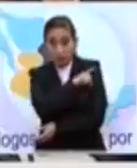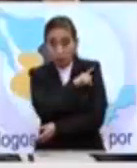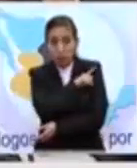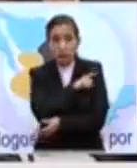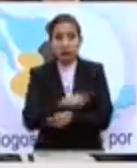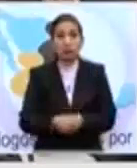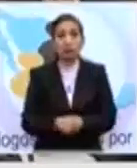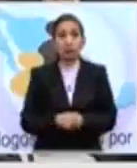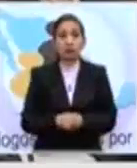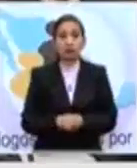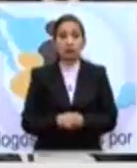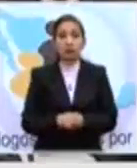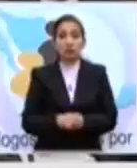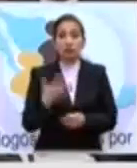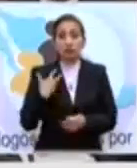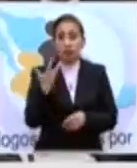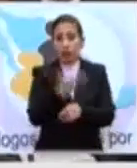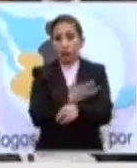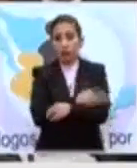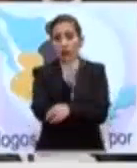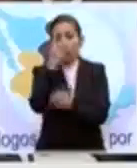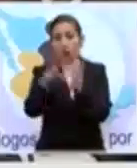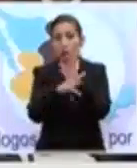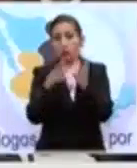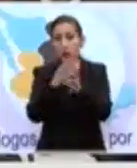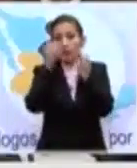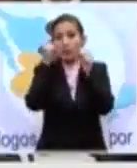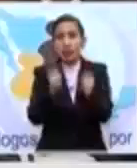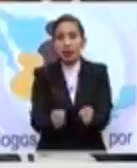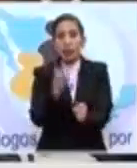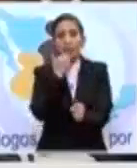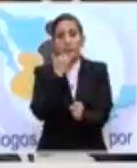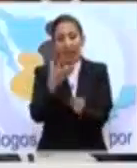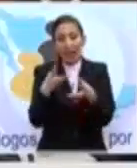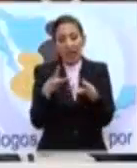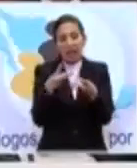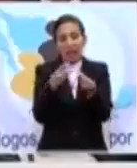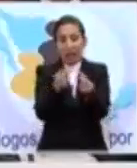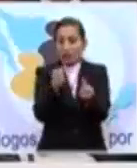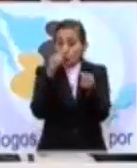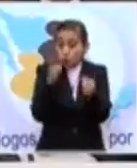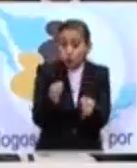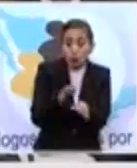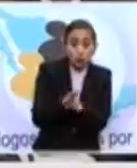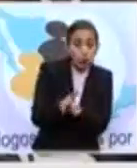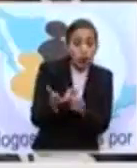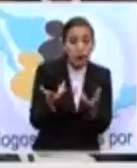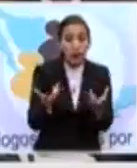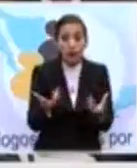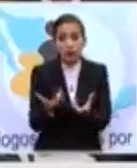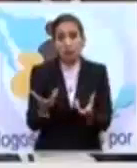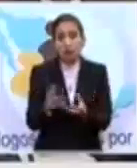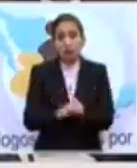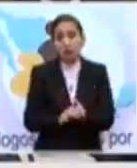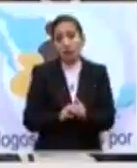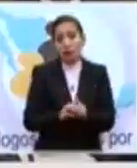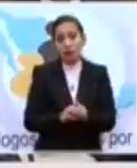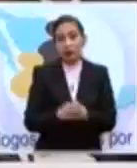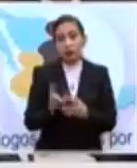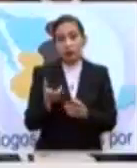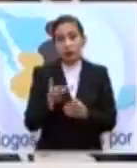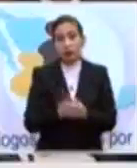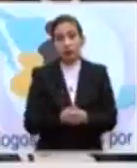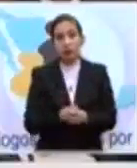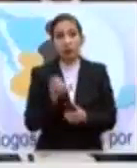días, vino a acompañar 2 cosas, asegurarse de la eficiencia del gasto y la transparencia de los recursos. Ahora hay penalidades que ustedes mismos